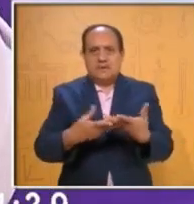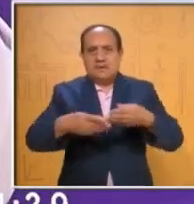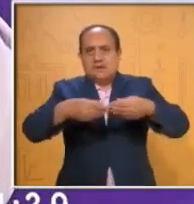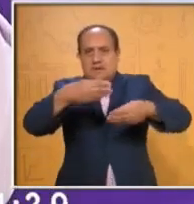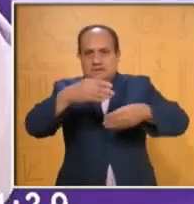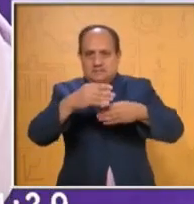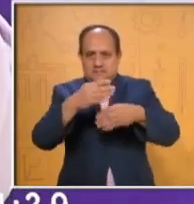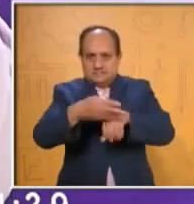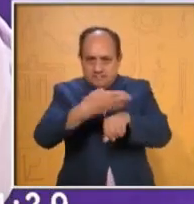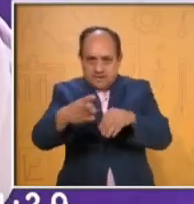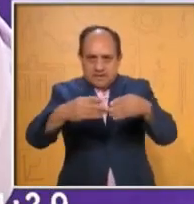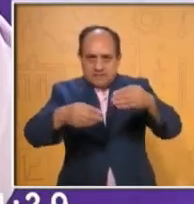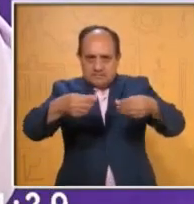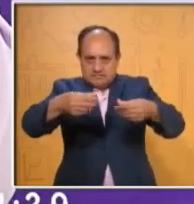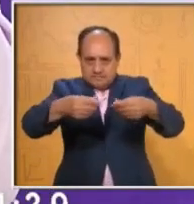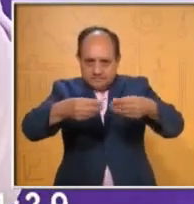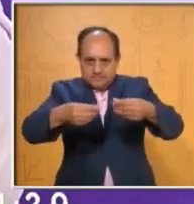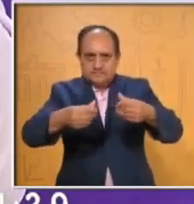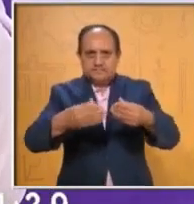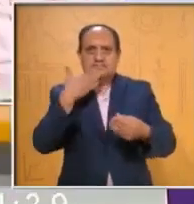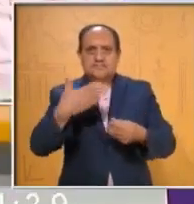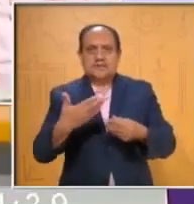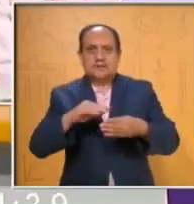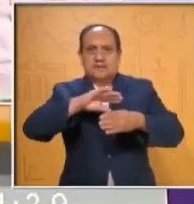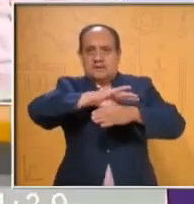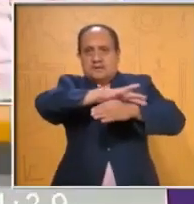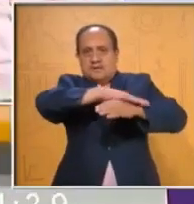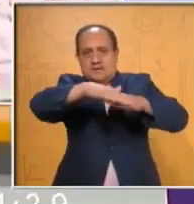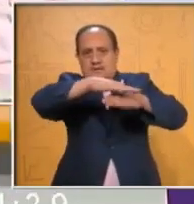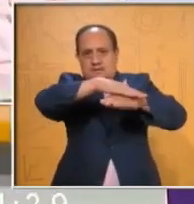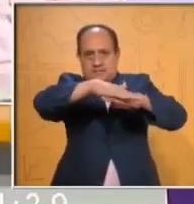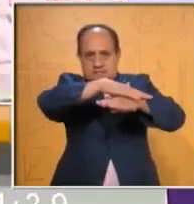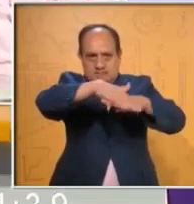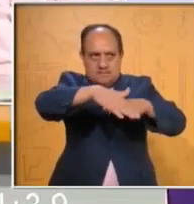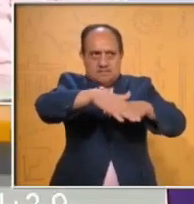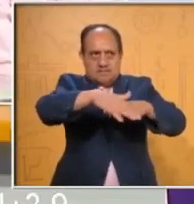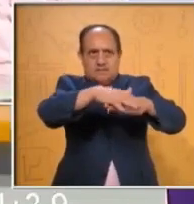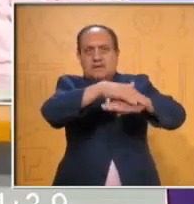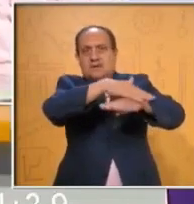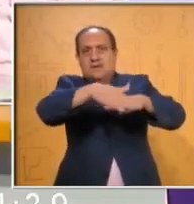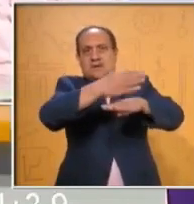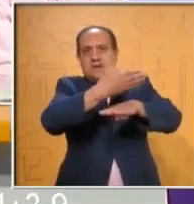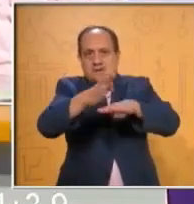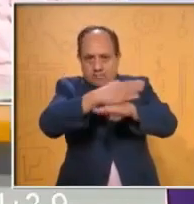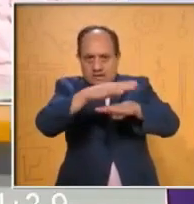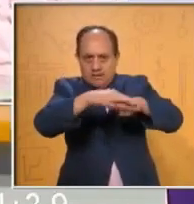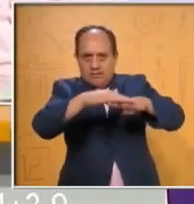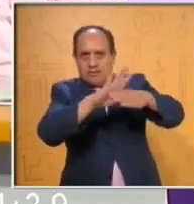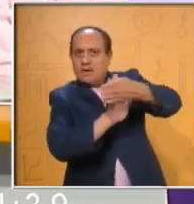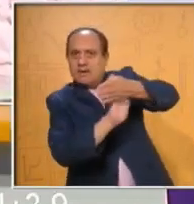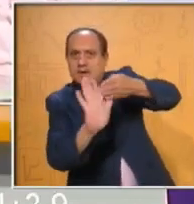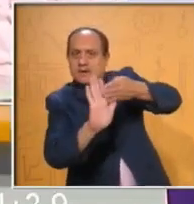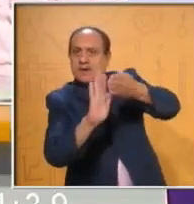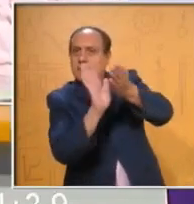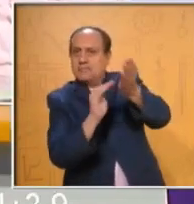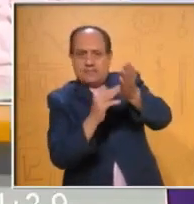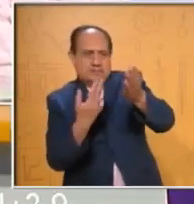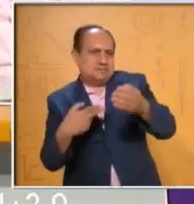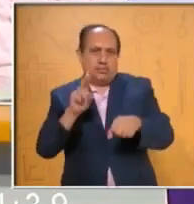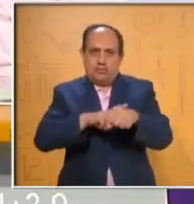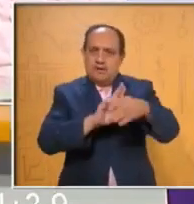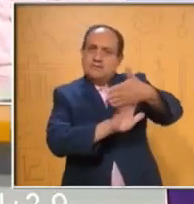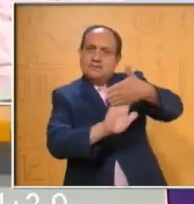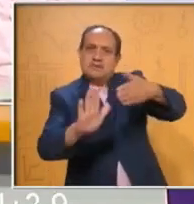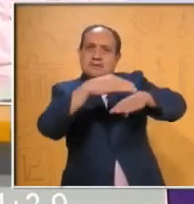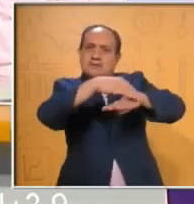aluminio. Muy bien. Lo forramos por la parte de adelante de aluminio y por la parte de atrás dejamos la tira de papel. De bueno, ¿qué